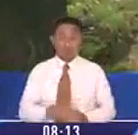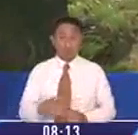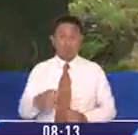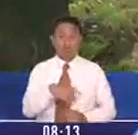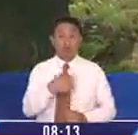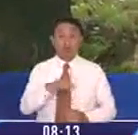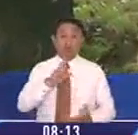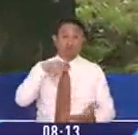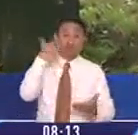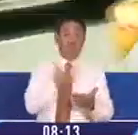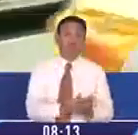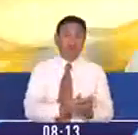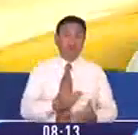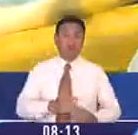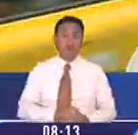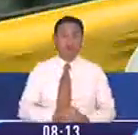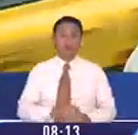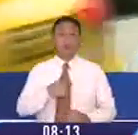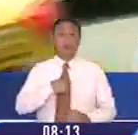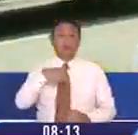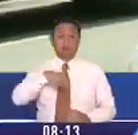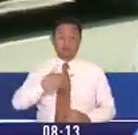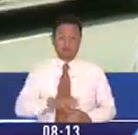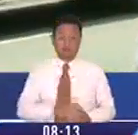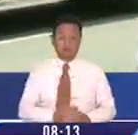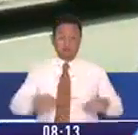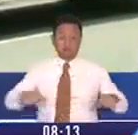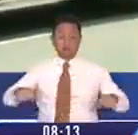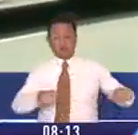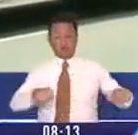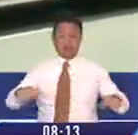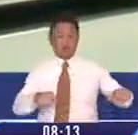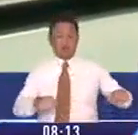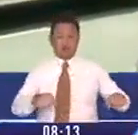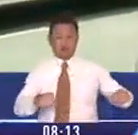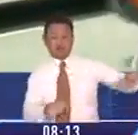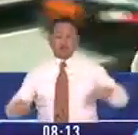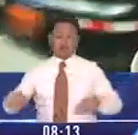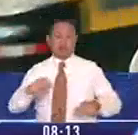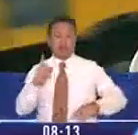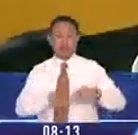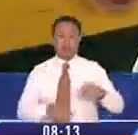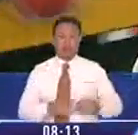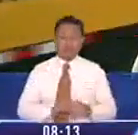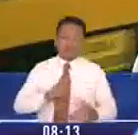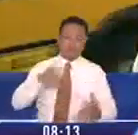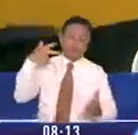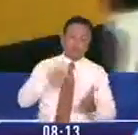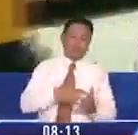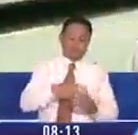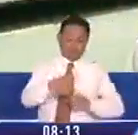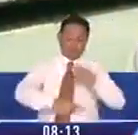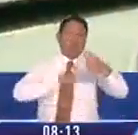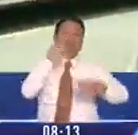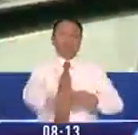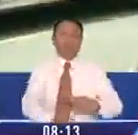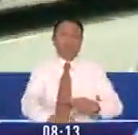las consecuencias. Ya me pasó a mí, en la llanta. Traté de esquivarle, pero se me hizo 8 la llanta